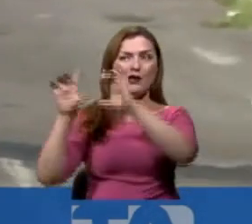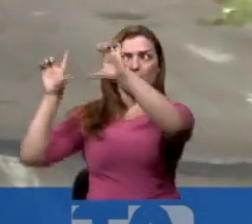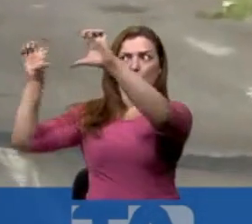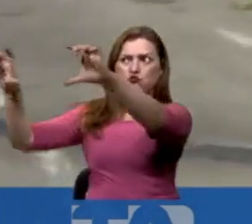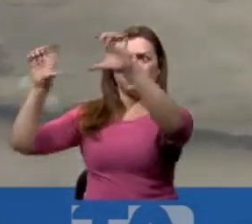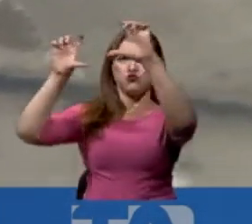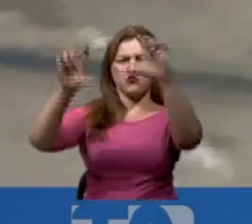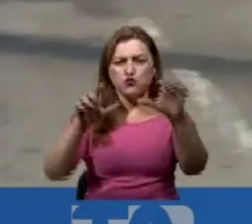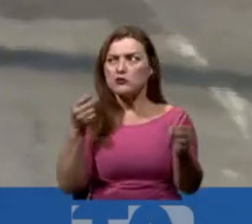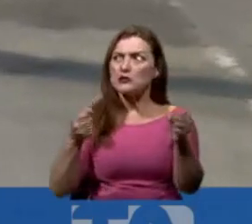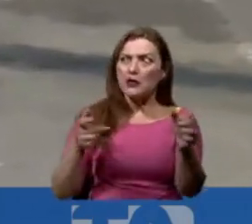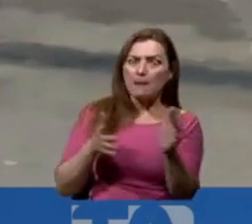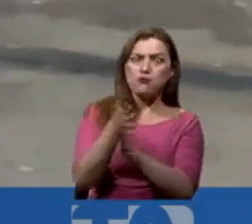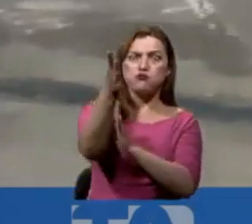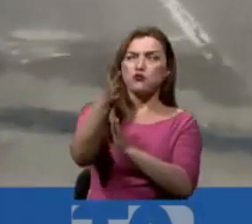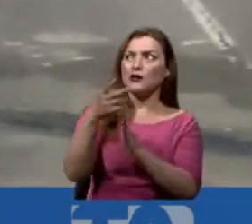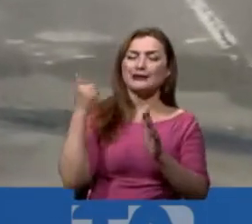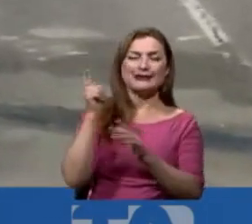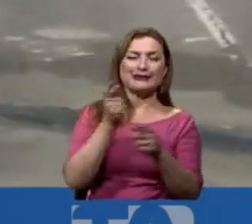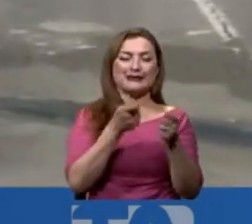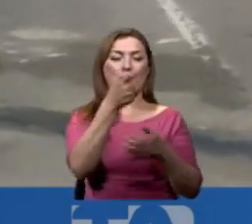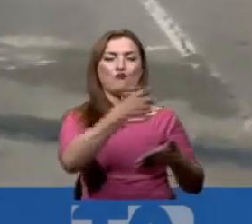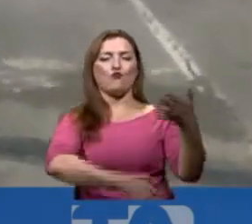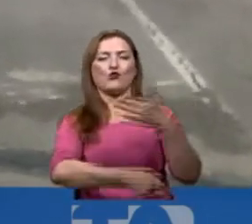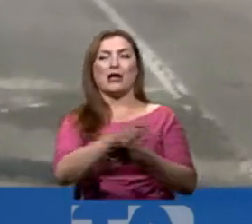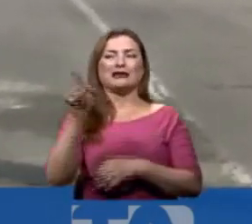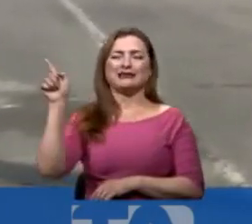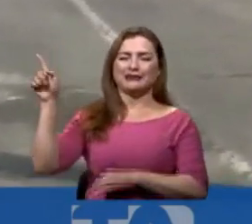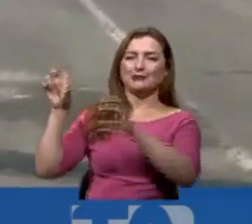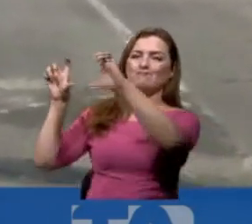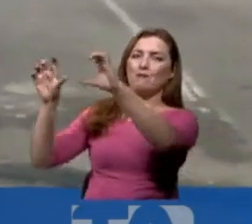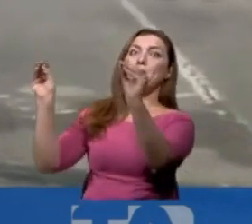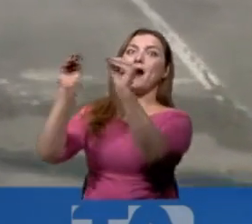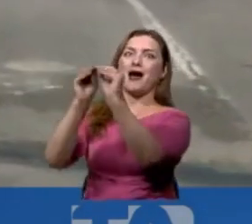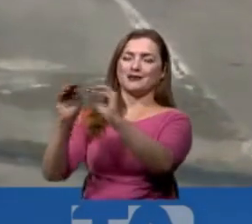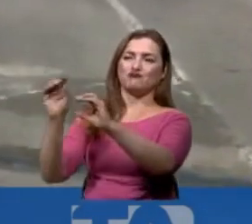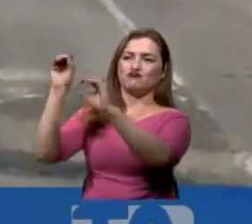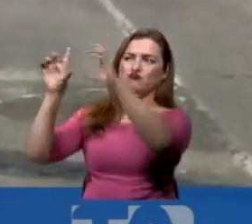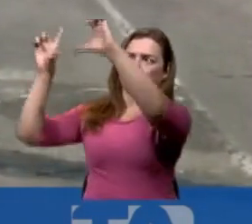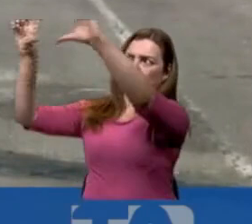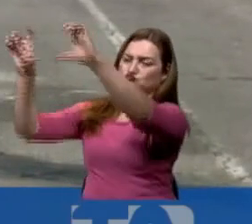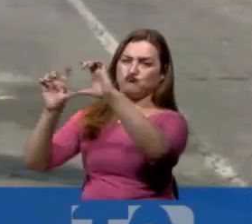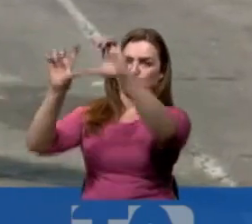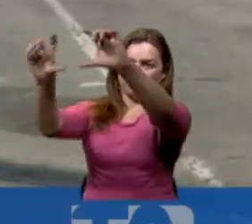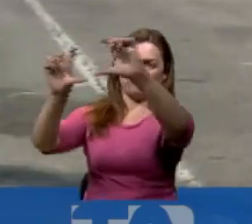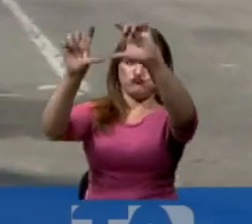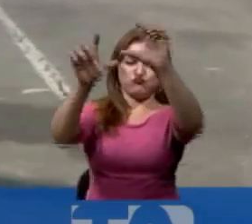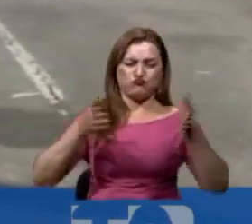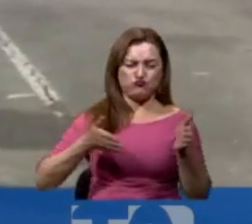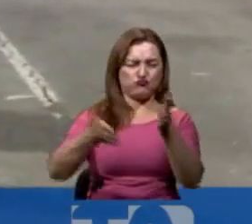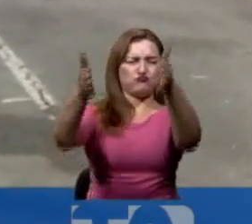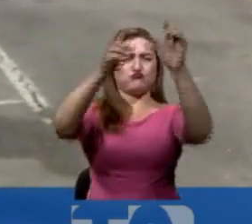radares en la Simón Bolívar para poder controlar la velocidad. Estamos también comprando mayor cantidad de equipos de electrónicos